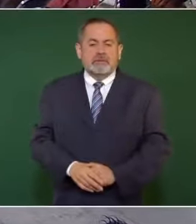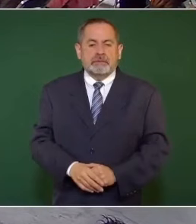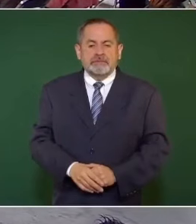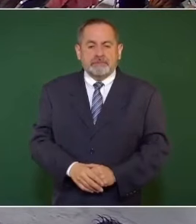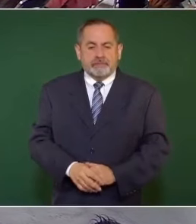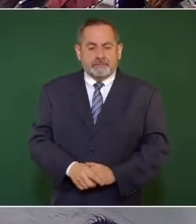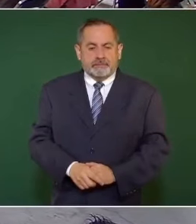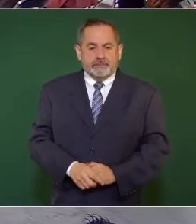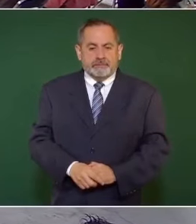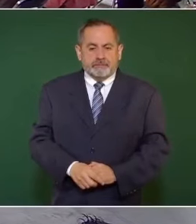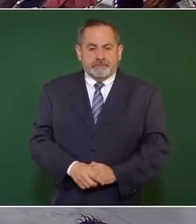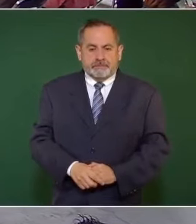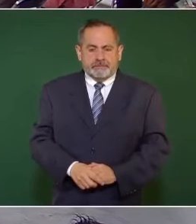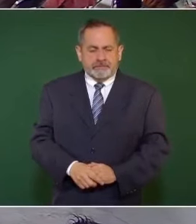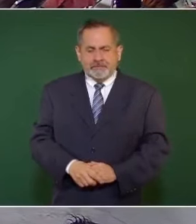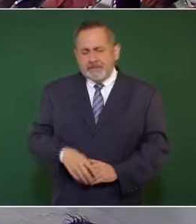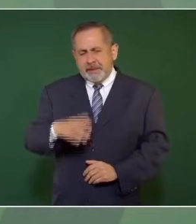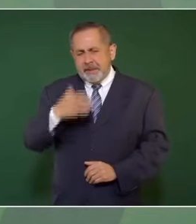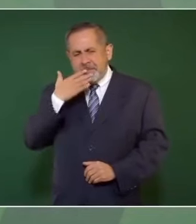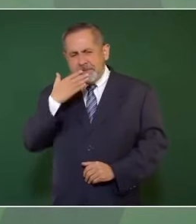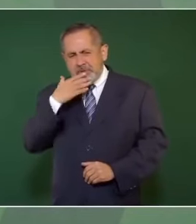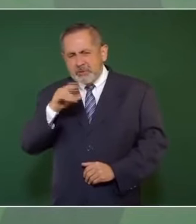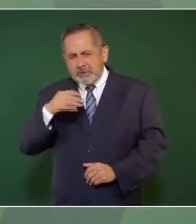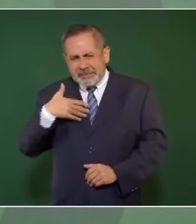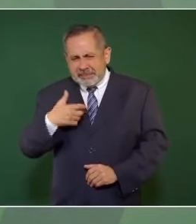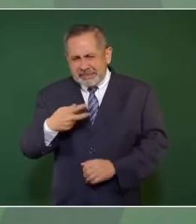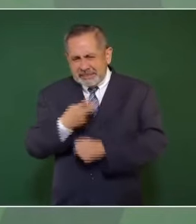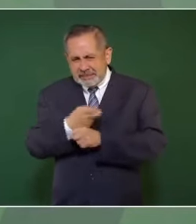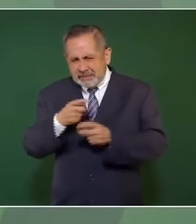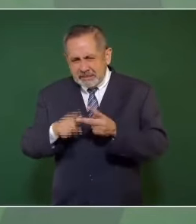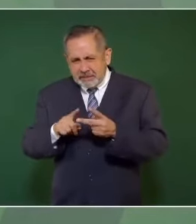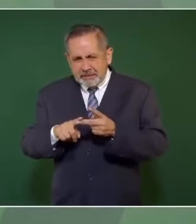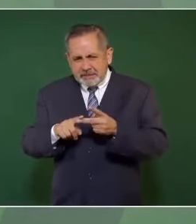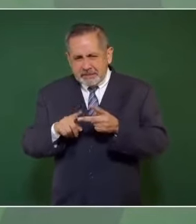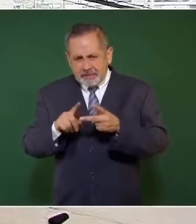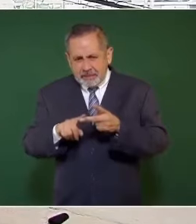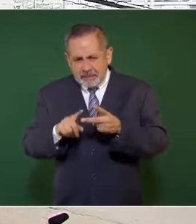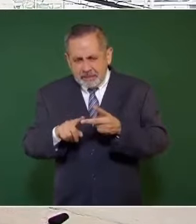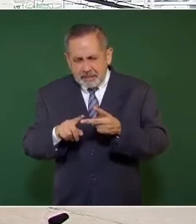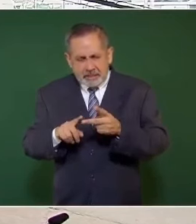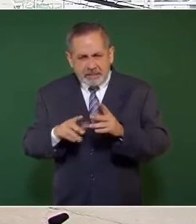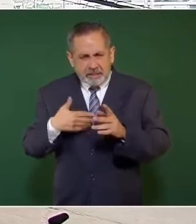A ver, no te entendí bien la segunda pregunta. ¿Cuál de las dos?